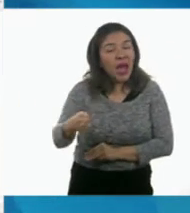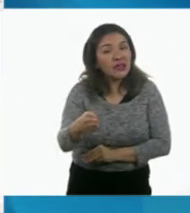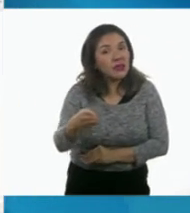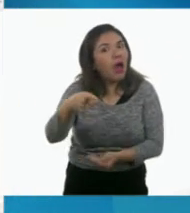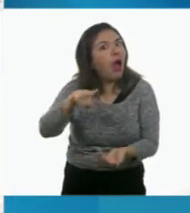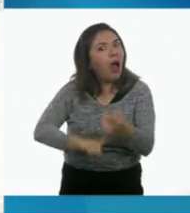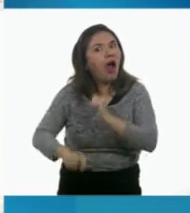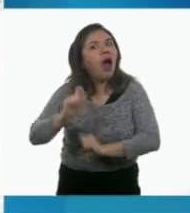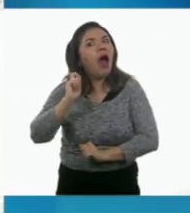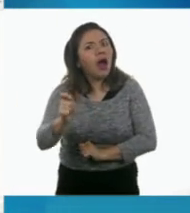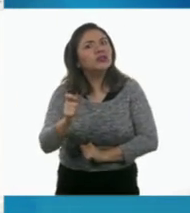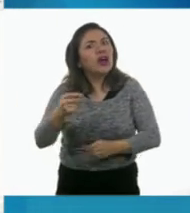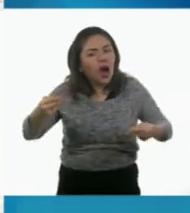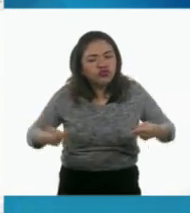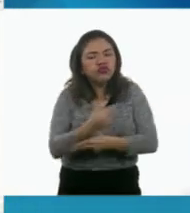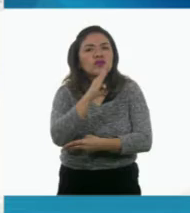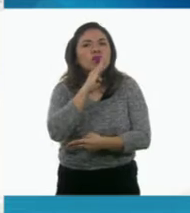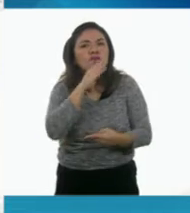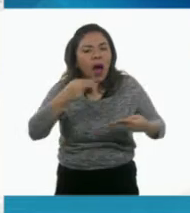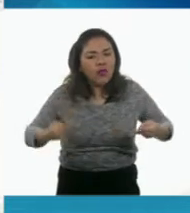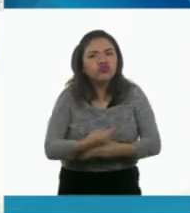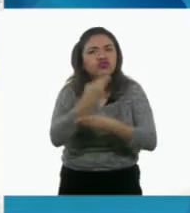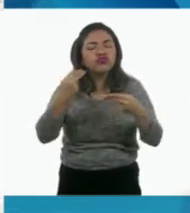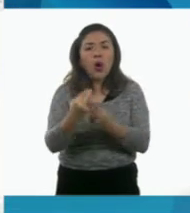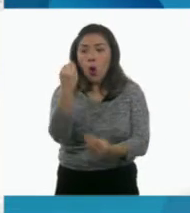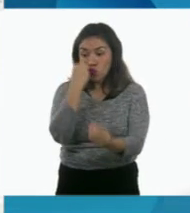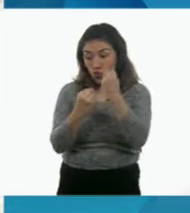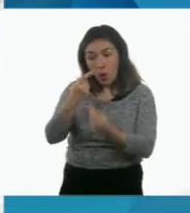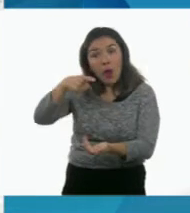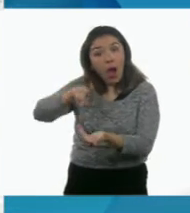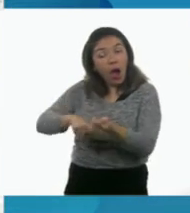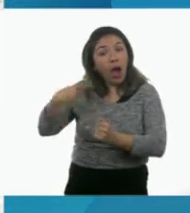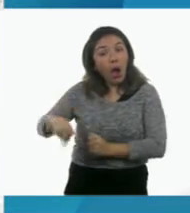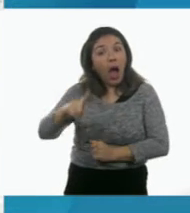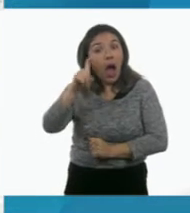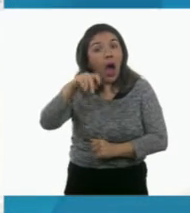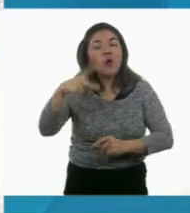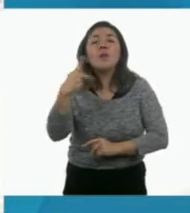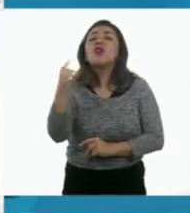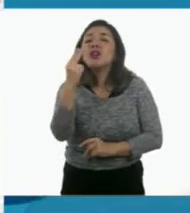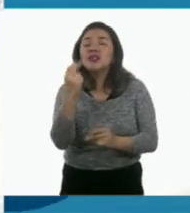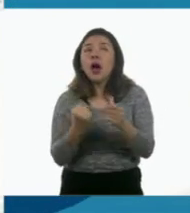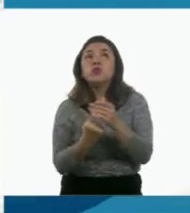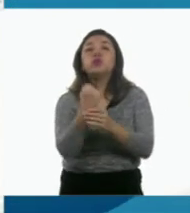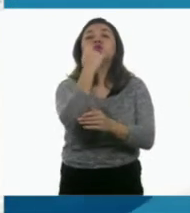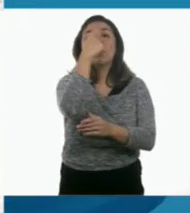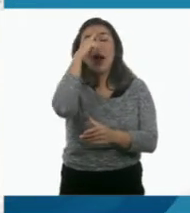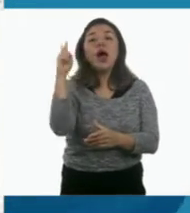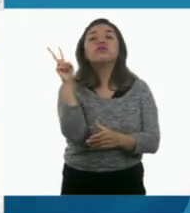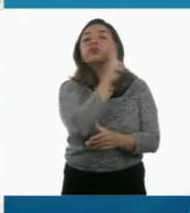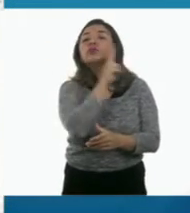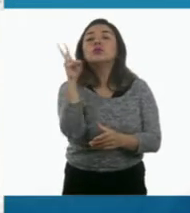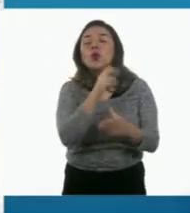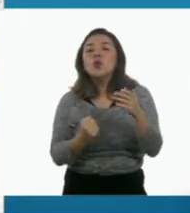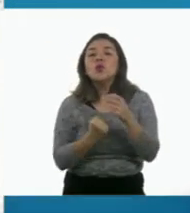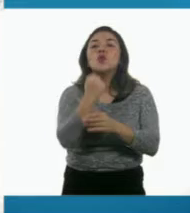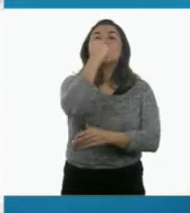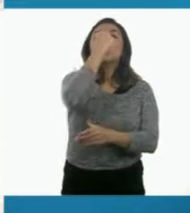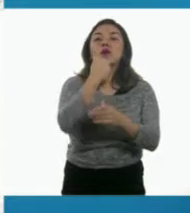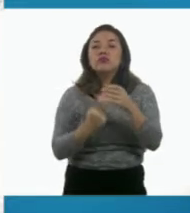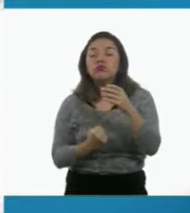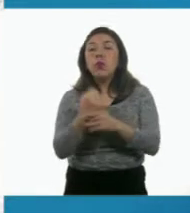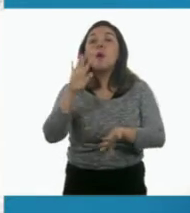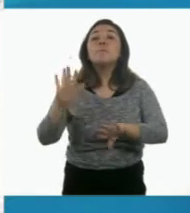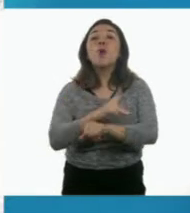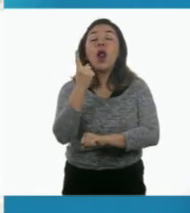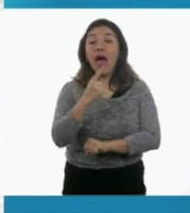mamífero. Se alimenta y se reproduce bajo el agua, pero tiene que salir a respirar a la superficie. Como tiene los orificios